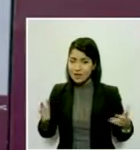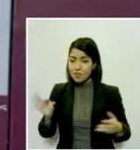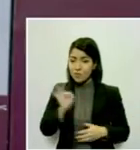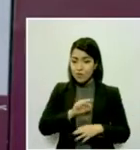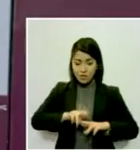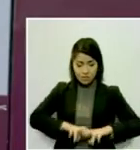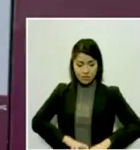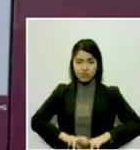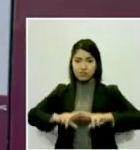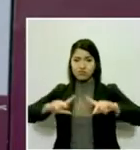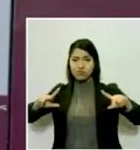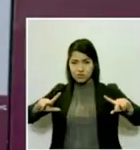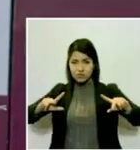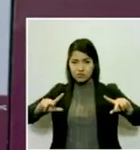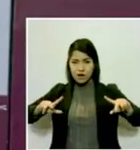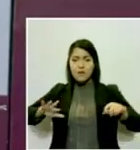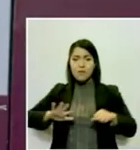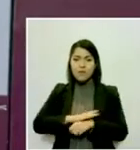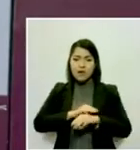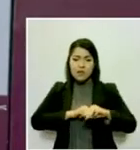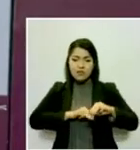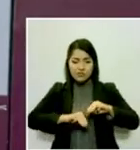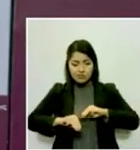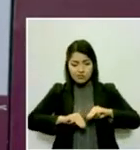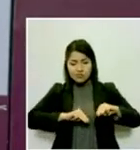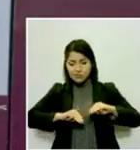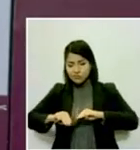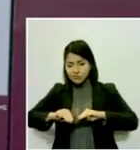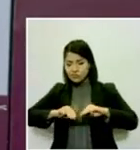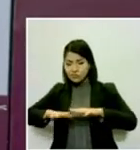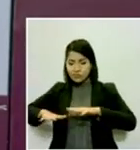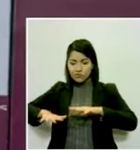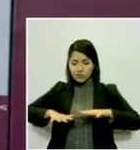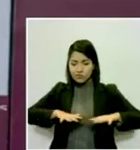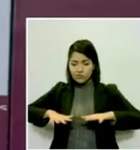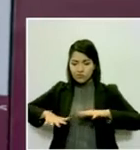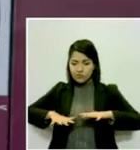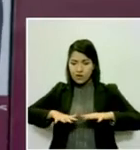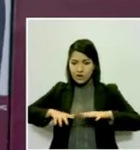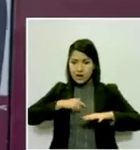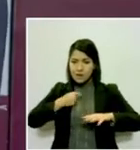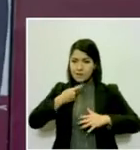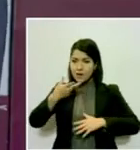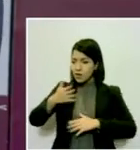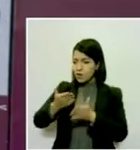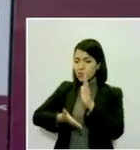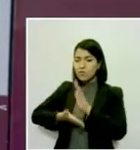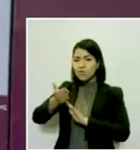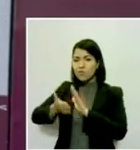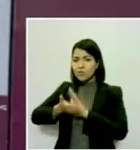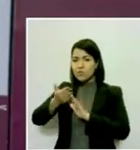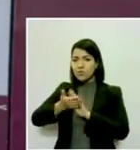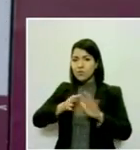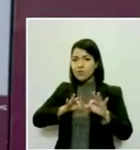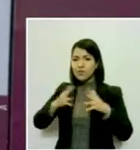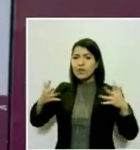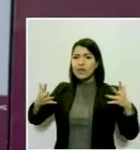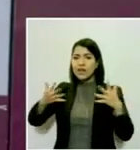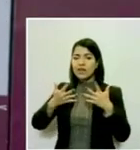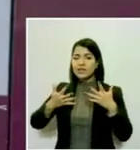el concreto, ¿sí? Por el movimiento de las tierras. Las obras que se hacen, normalmente se hacen